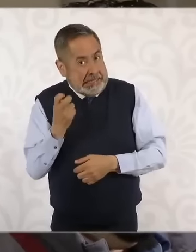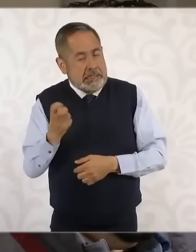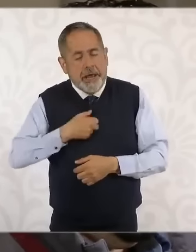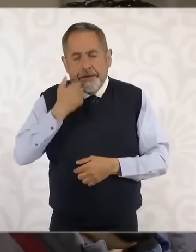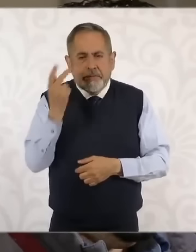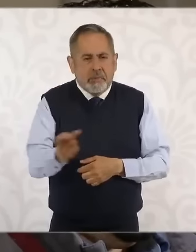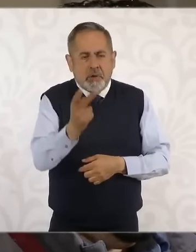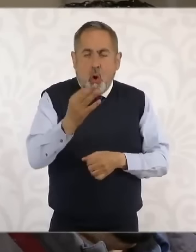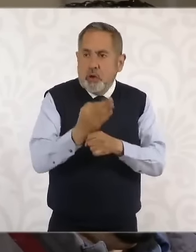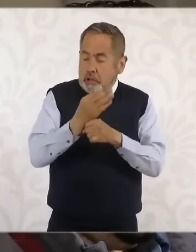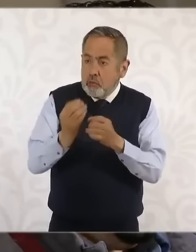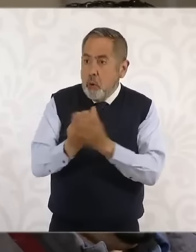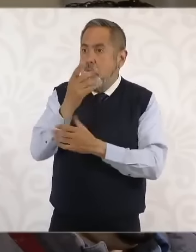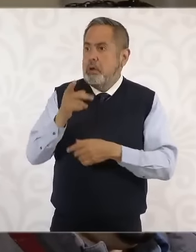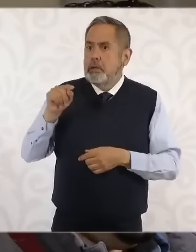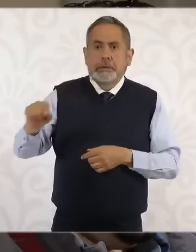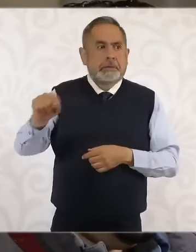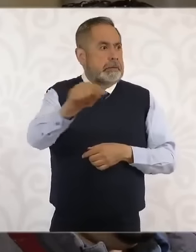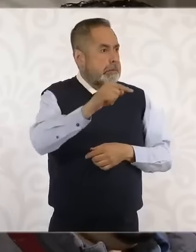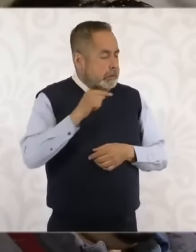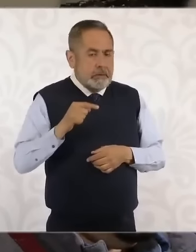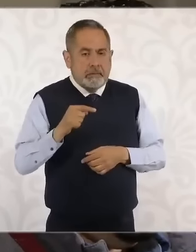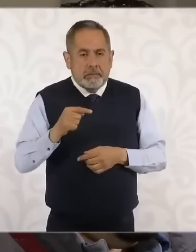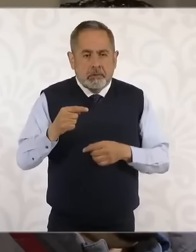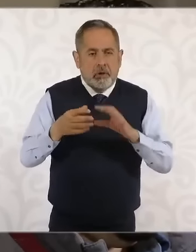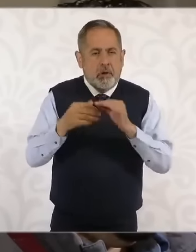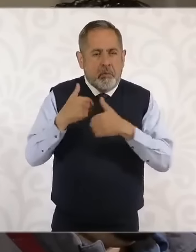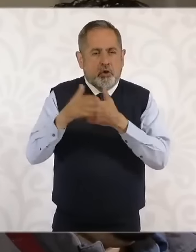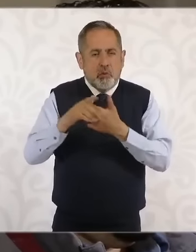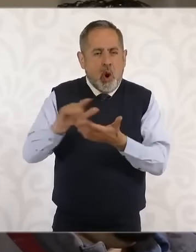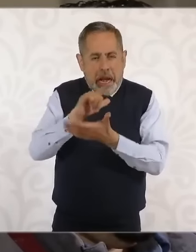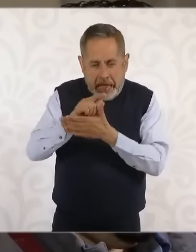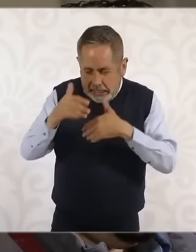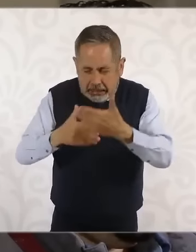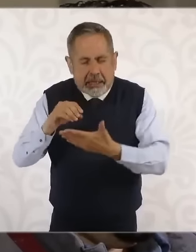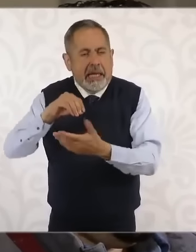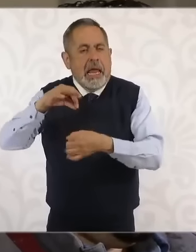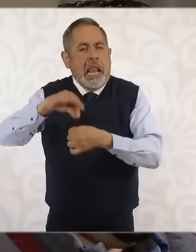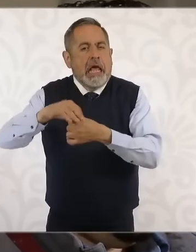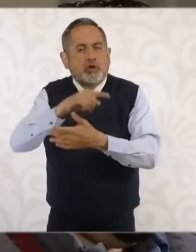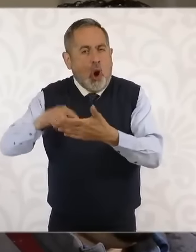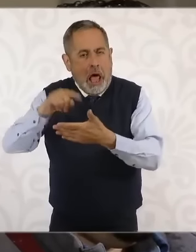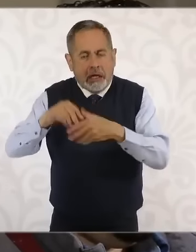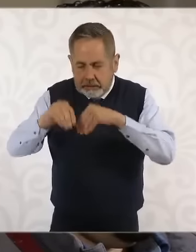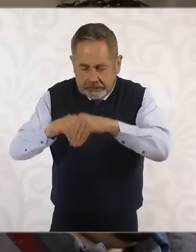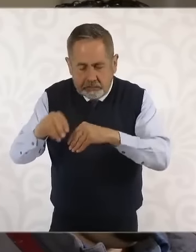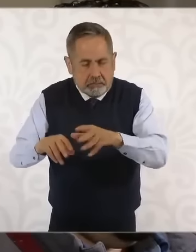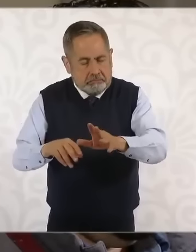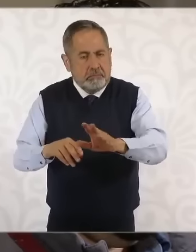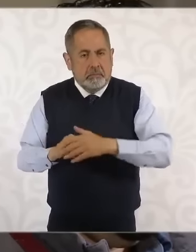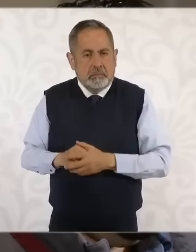está emergiendo a propósito de la discusión de la reforma electoral, porque parece que posturas que